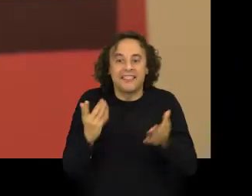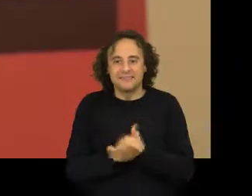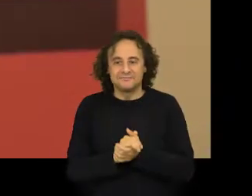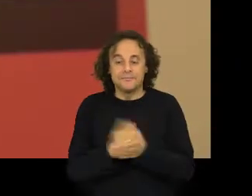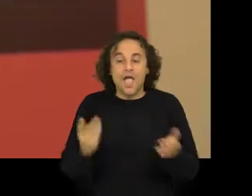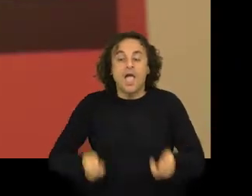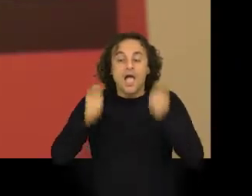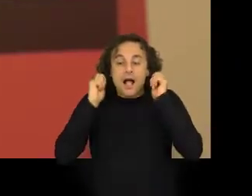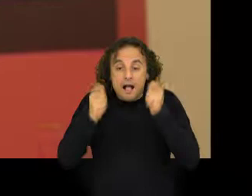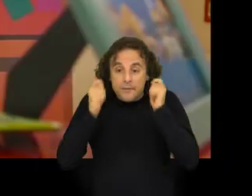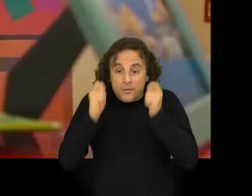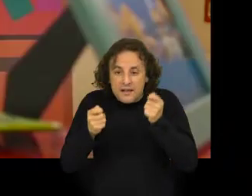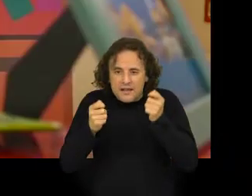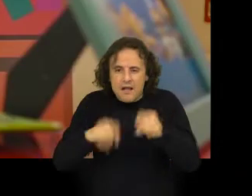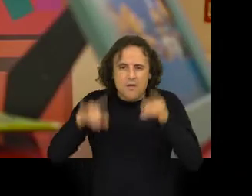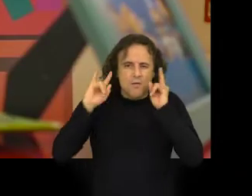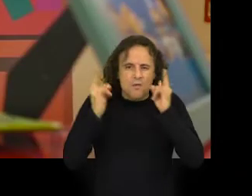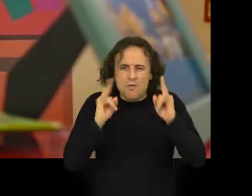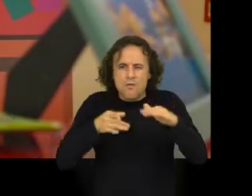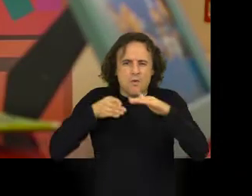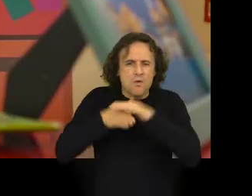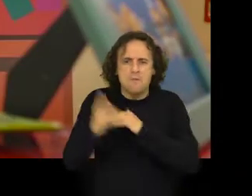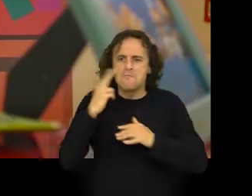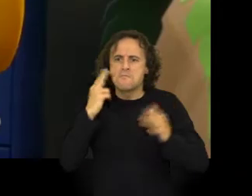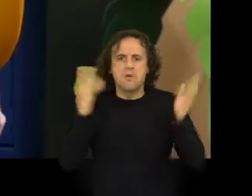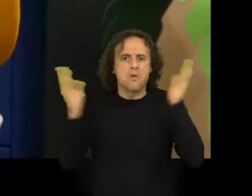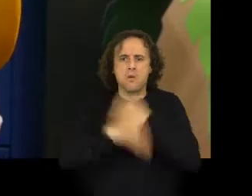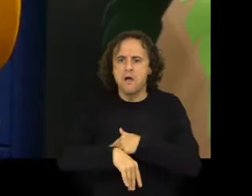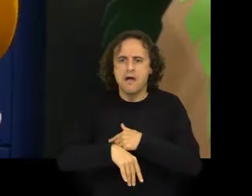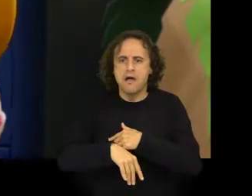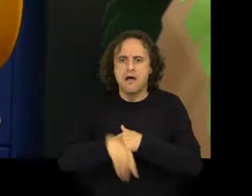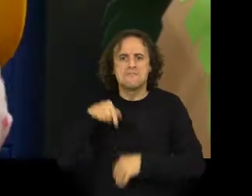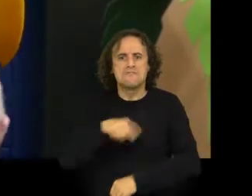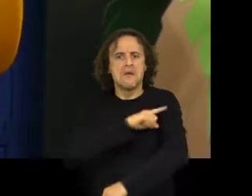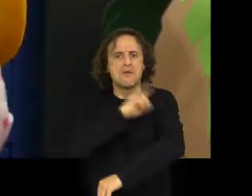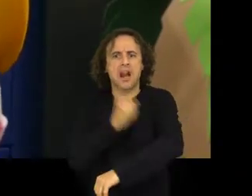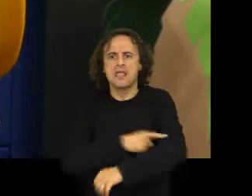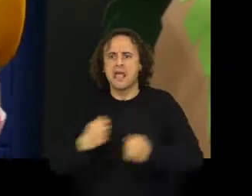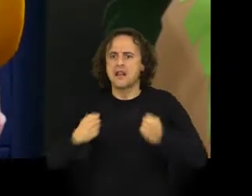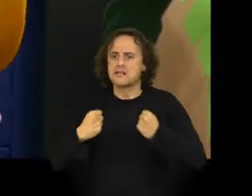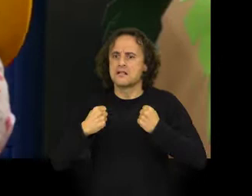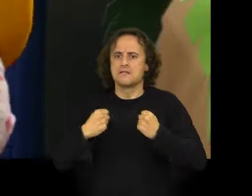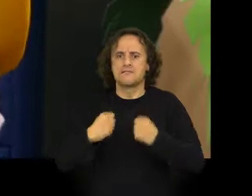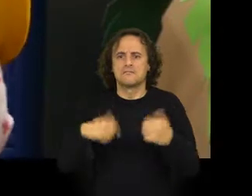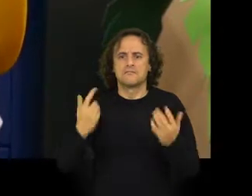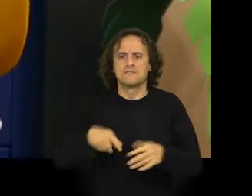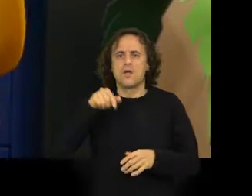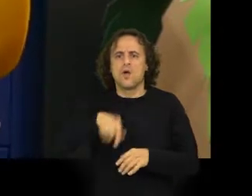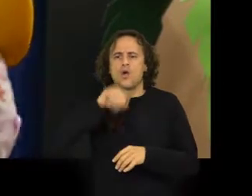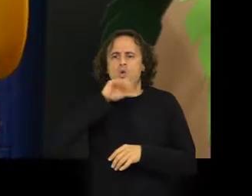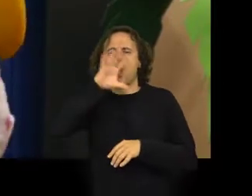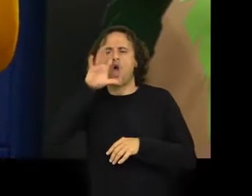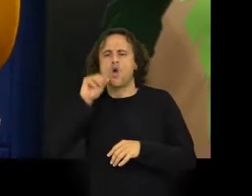Vermella. Carapuchiña entrou na fraga sen medo. Era unha nena valente e non acobardaban